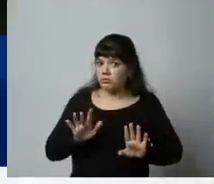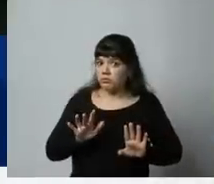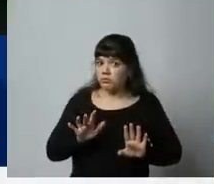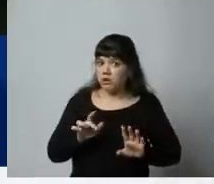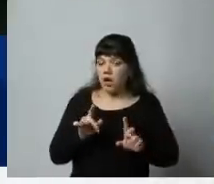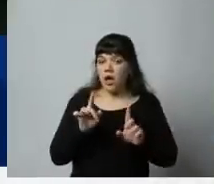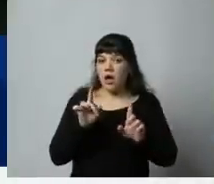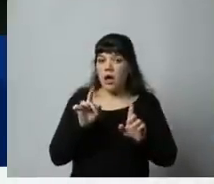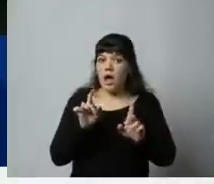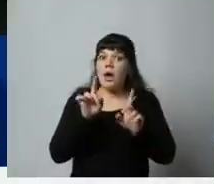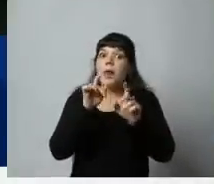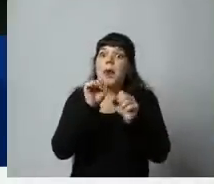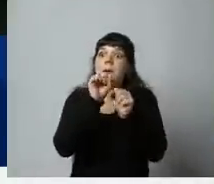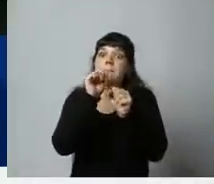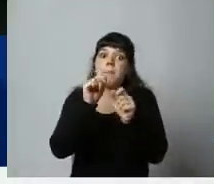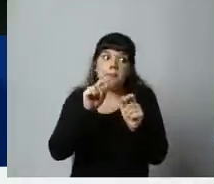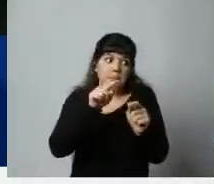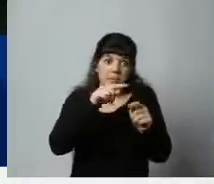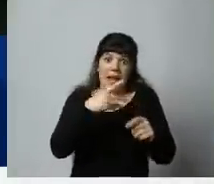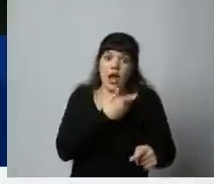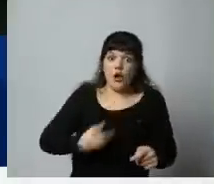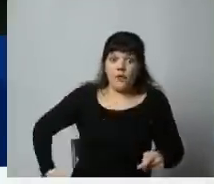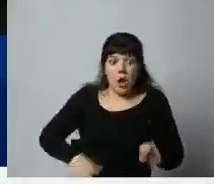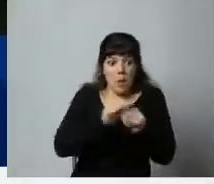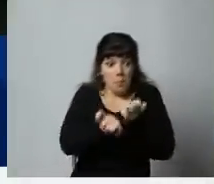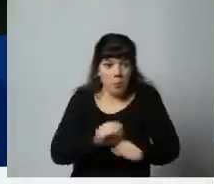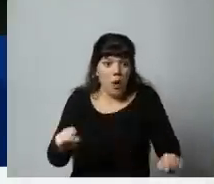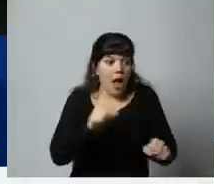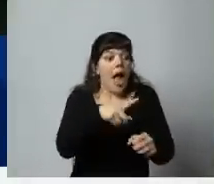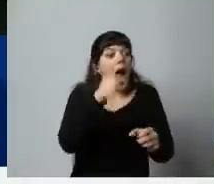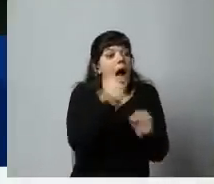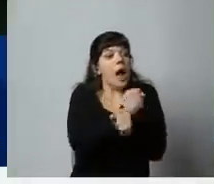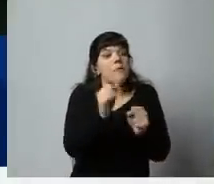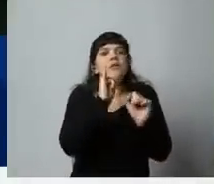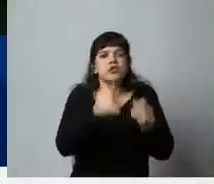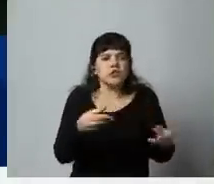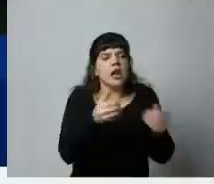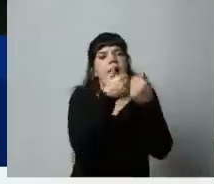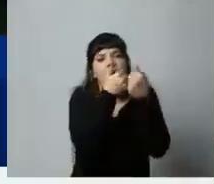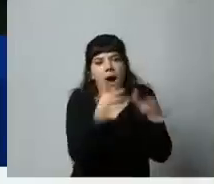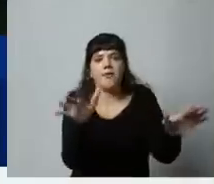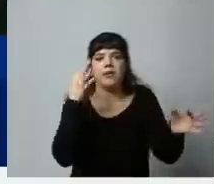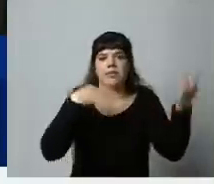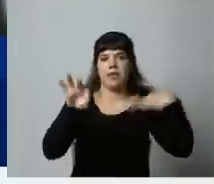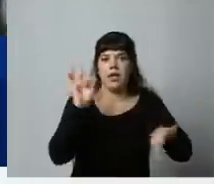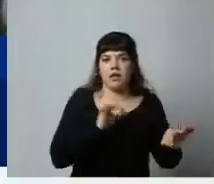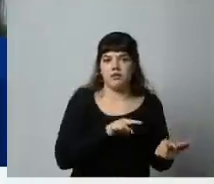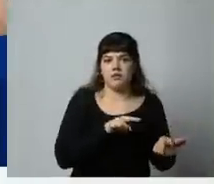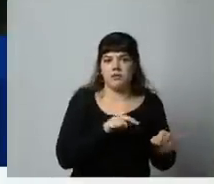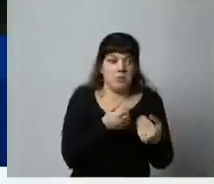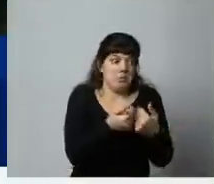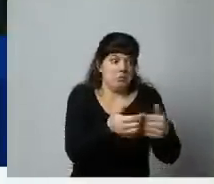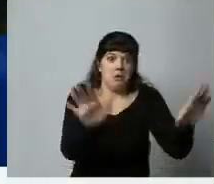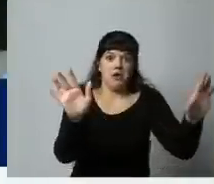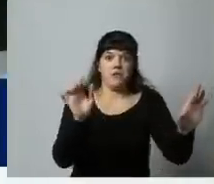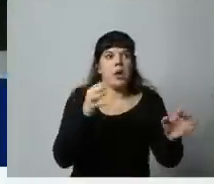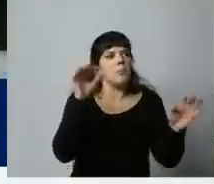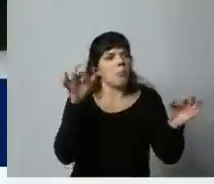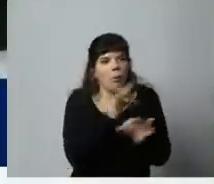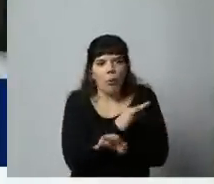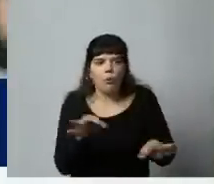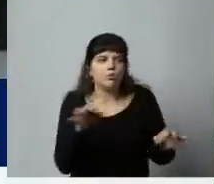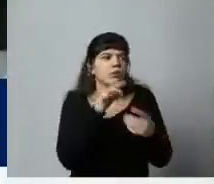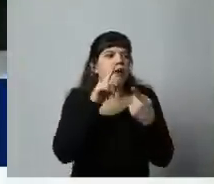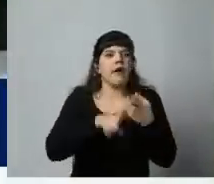para que las autoridades dispongan de esto que hemos estudiado y les demos un espacio para lo que ustedes quieran para la música para el